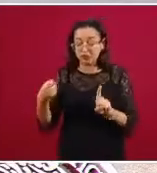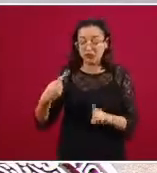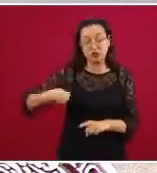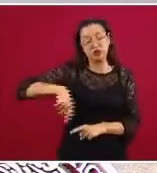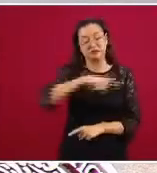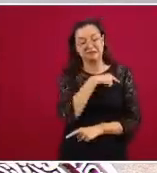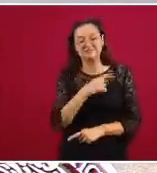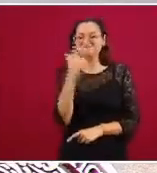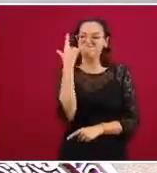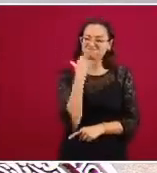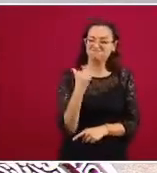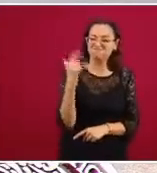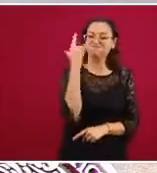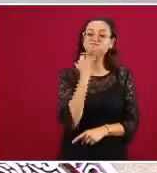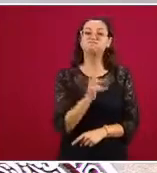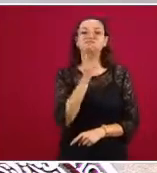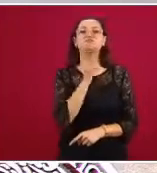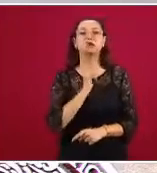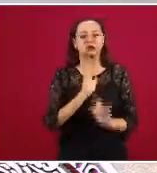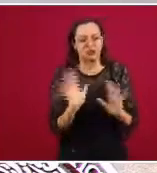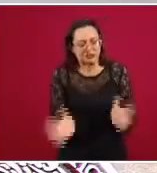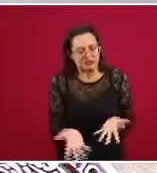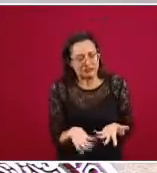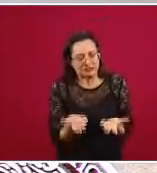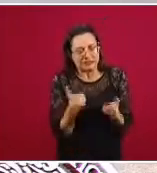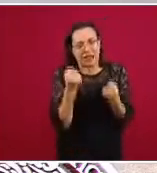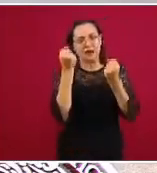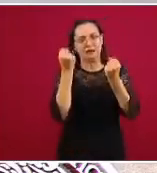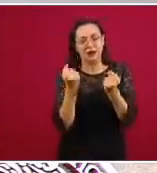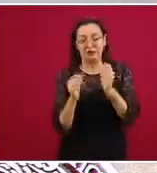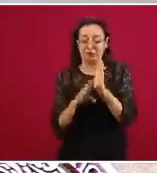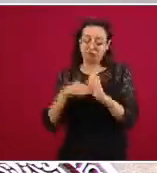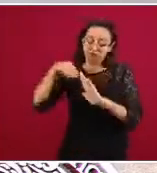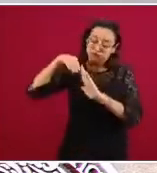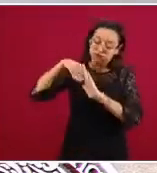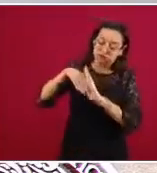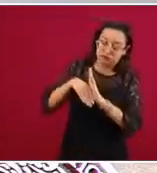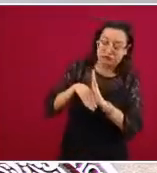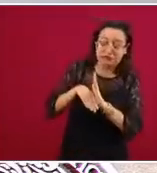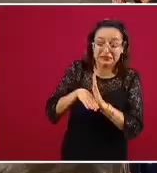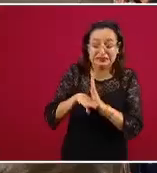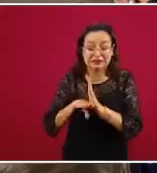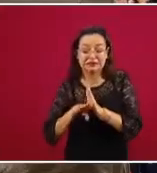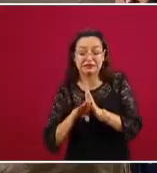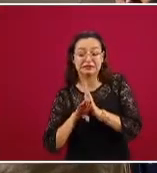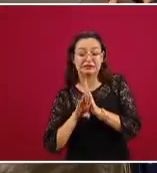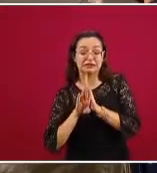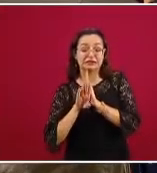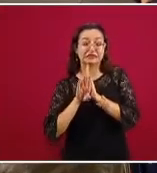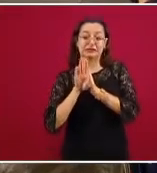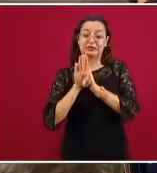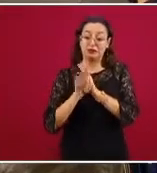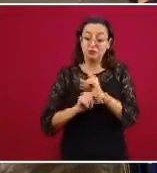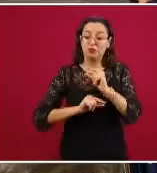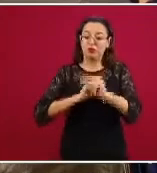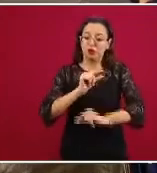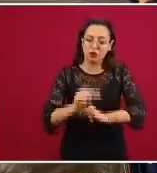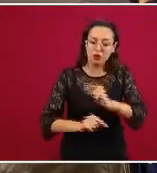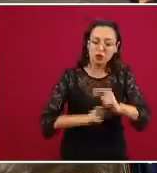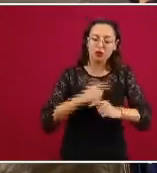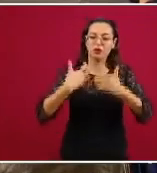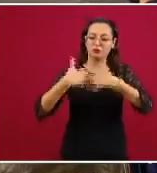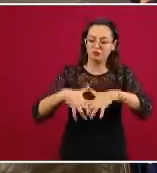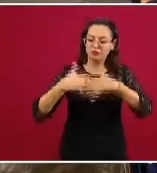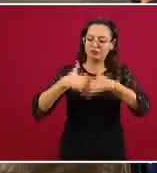declinación. Segundo, una vez que se estabilizó, empezar la recuperación productiva, que